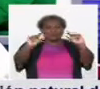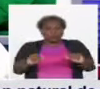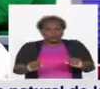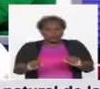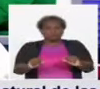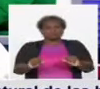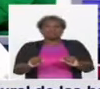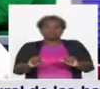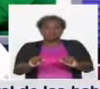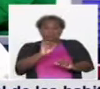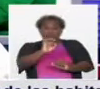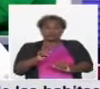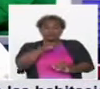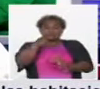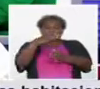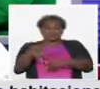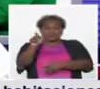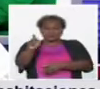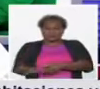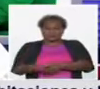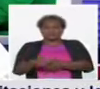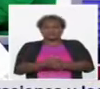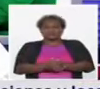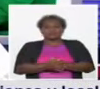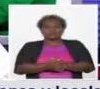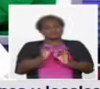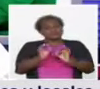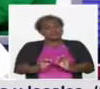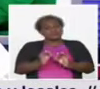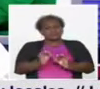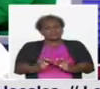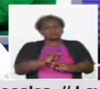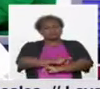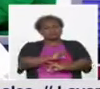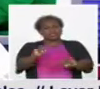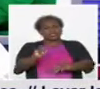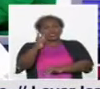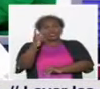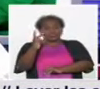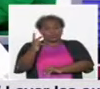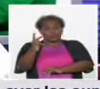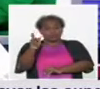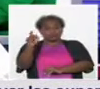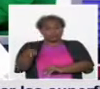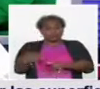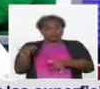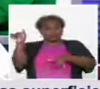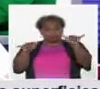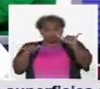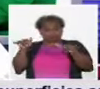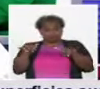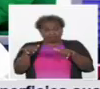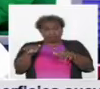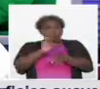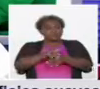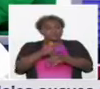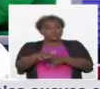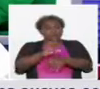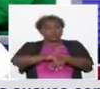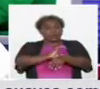esta letalidad. Siempre mencionamos los dos evacuados al inicio, los 54 retornados después